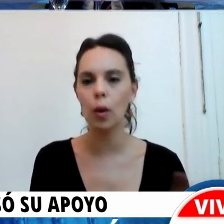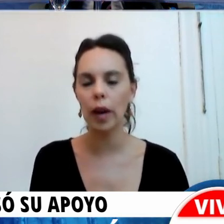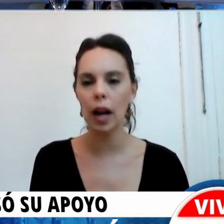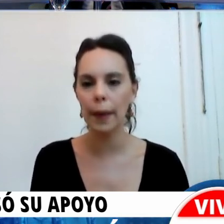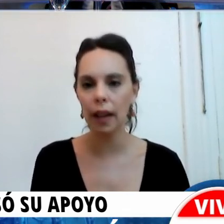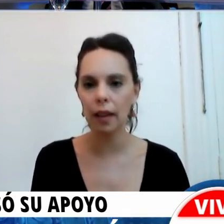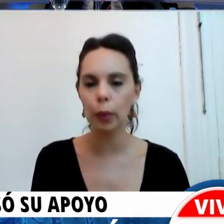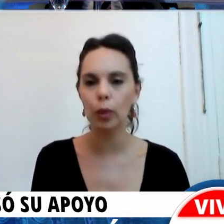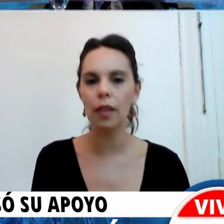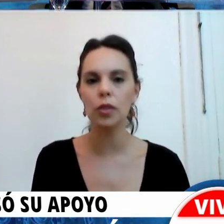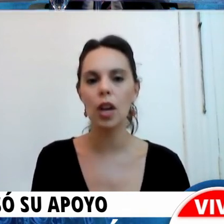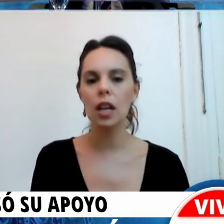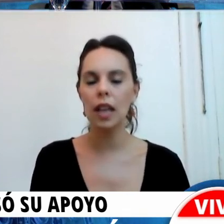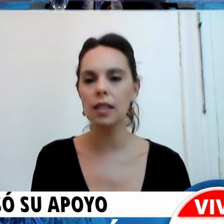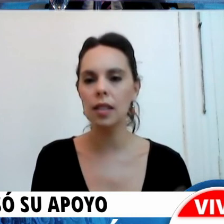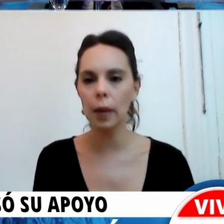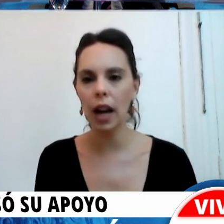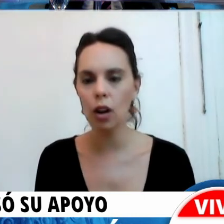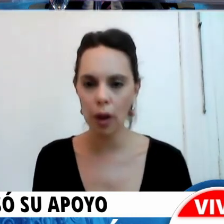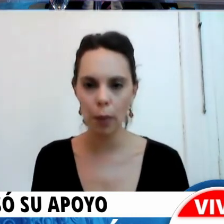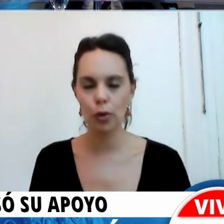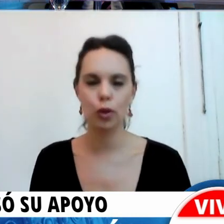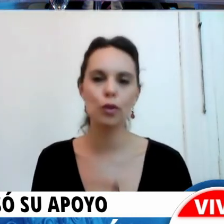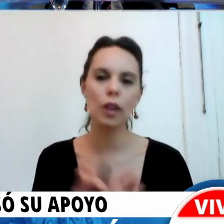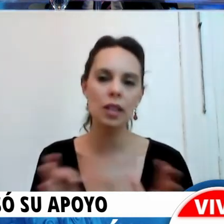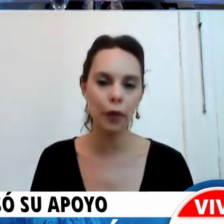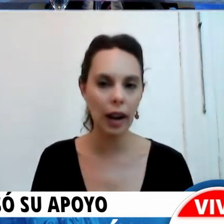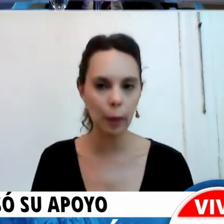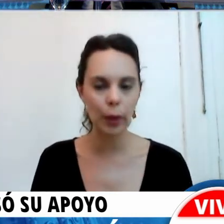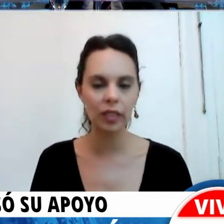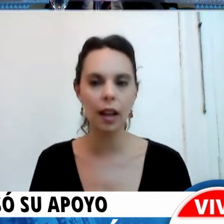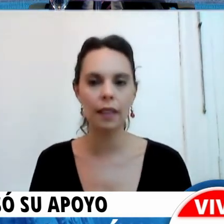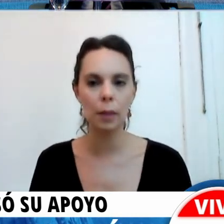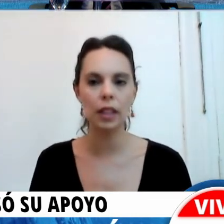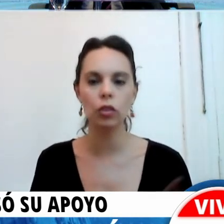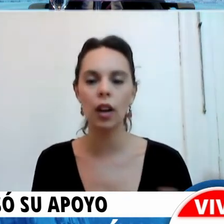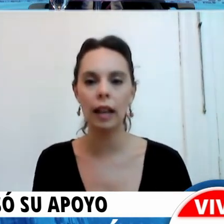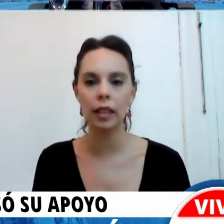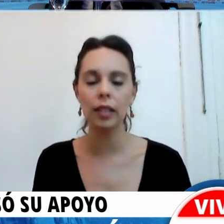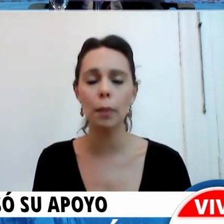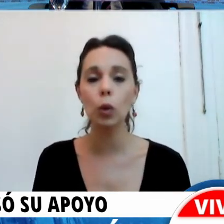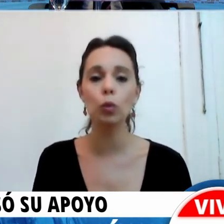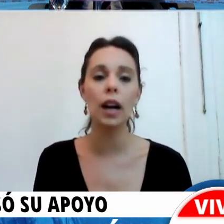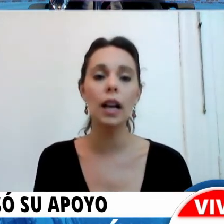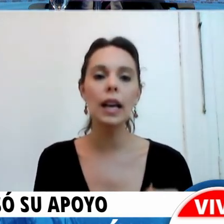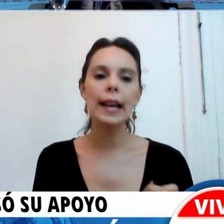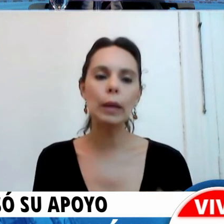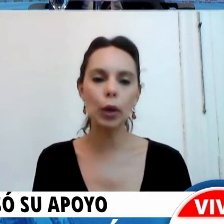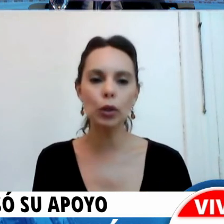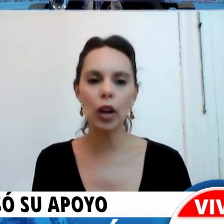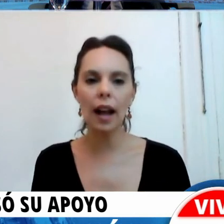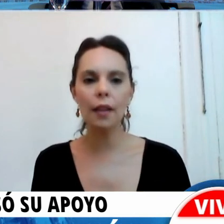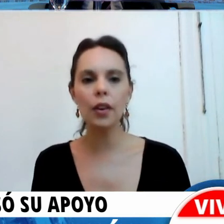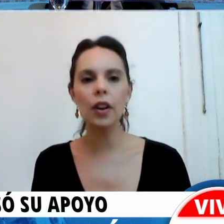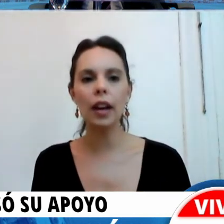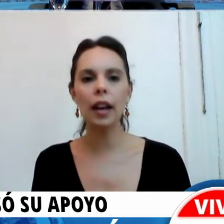en el Senado como en la Cámara de Diputados. Y ahí se verán los apoyos. Esa fue la respuesta del ministro ante esta pregunta. Sí. Y